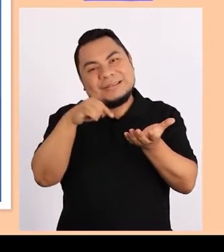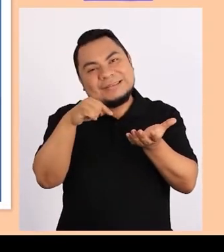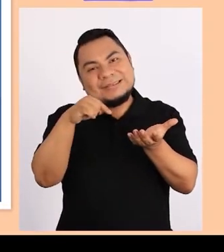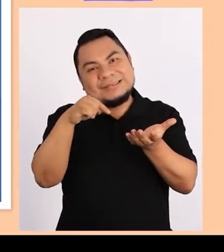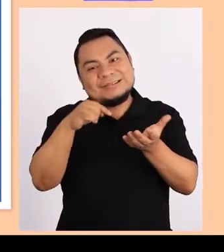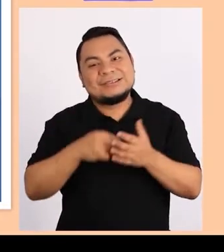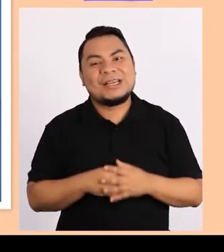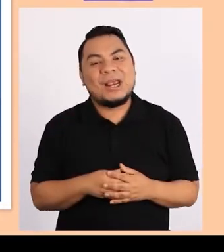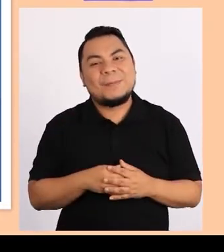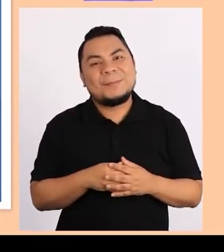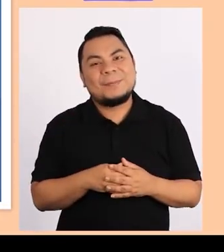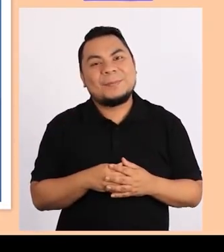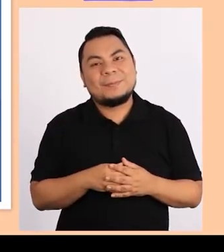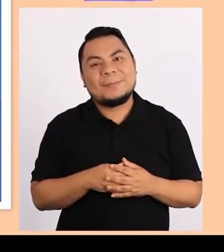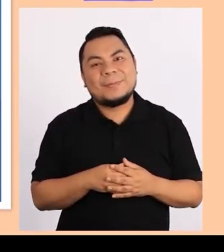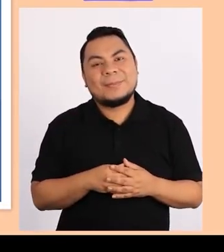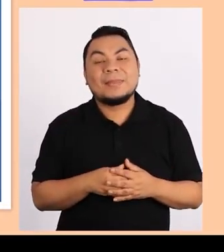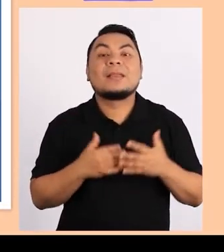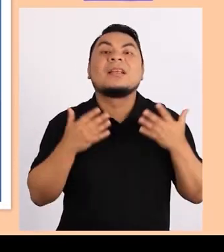que brilla.